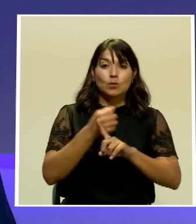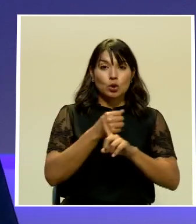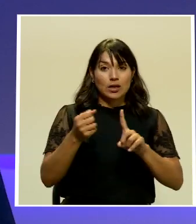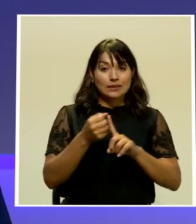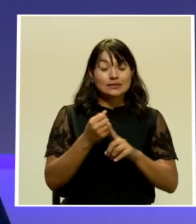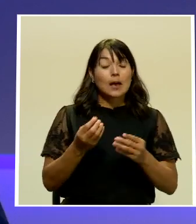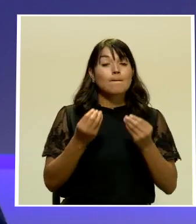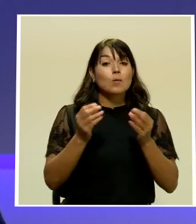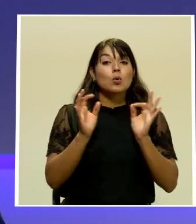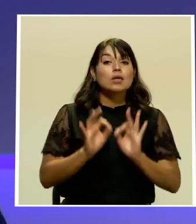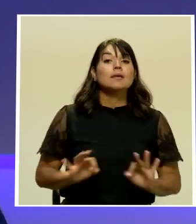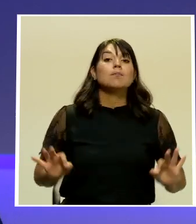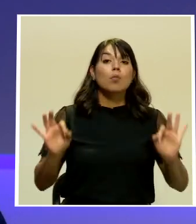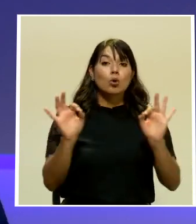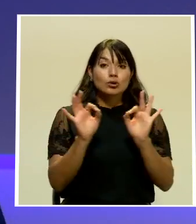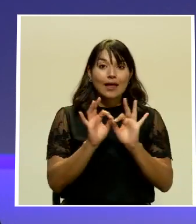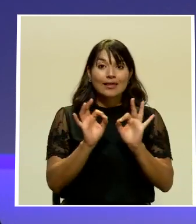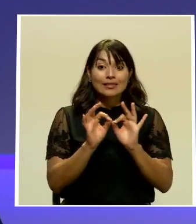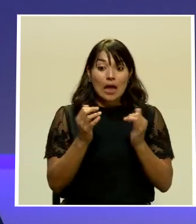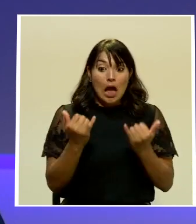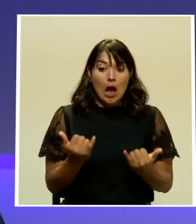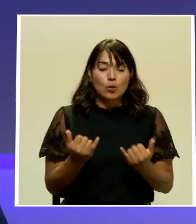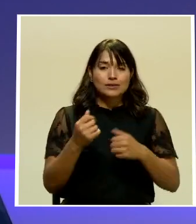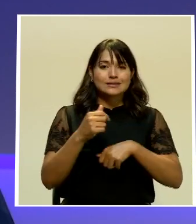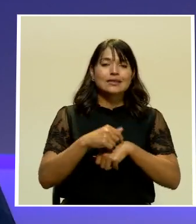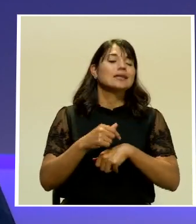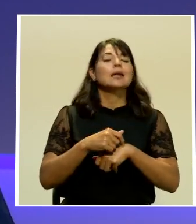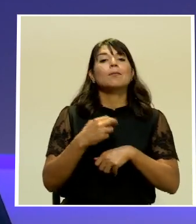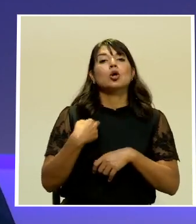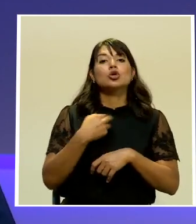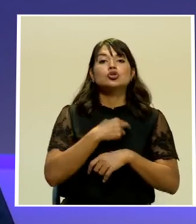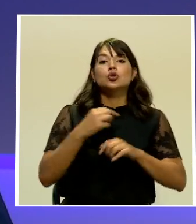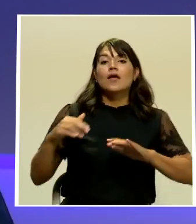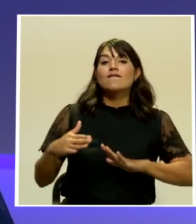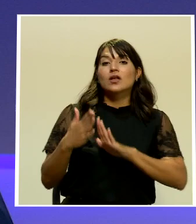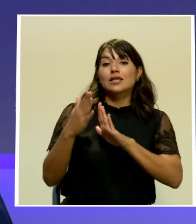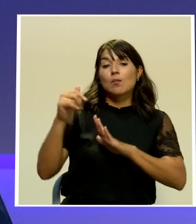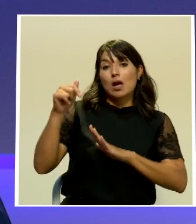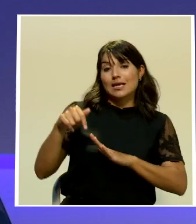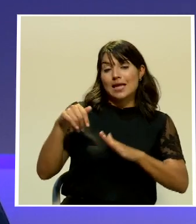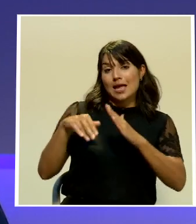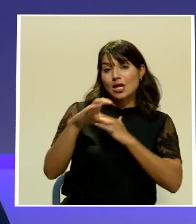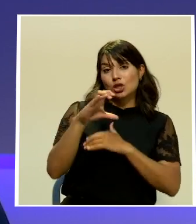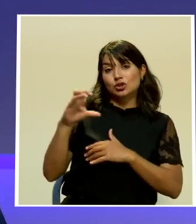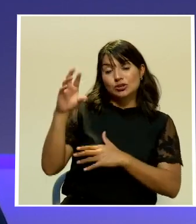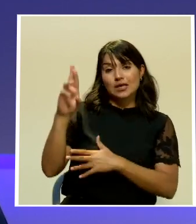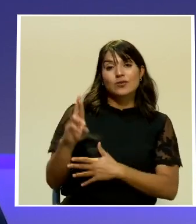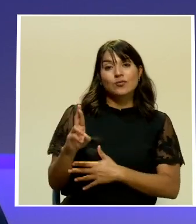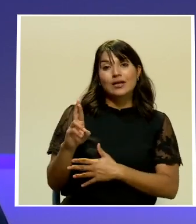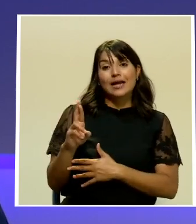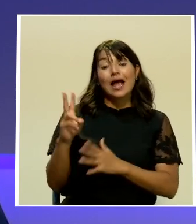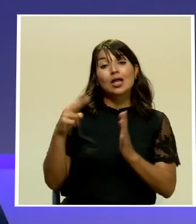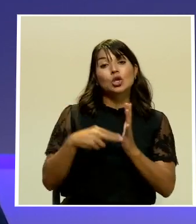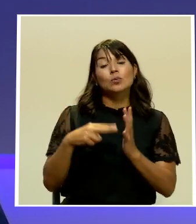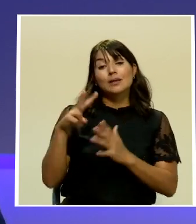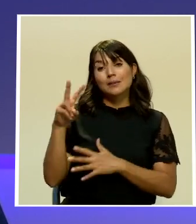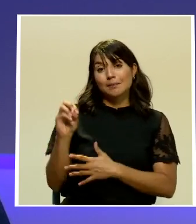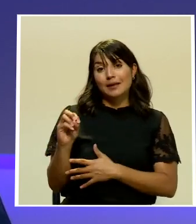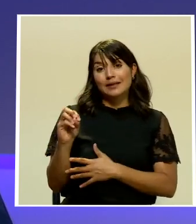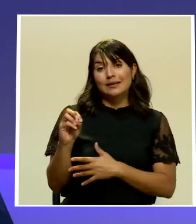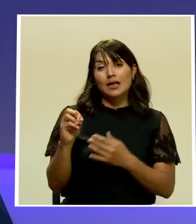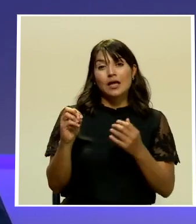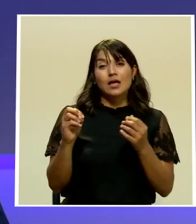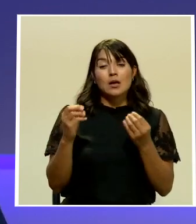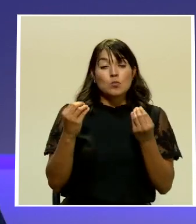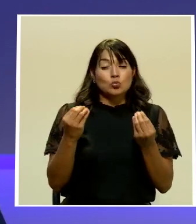violencia. Tan importante esto en estos días que vivimos aquí, en esta Costa Rica del 2020, tan llena